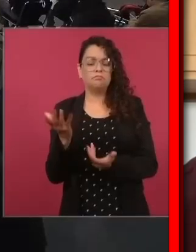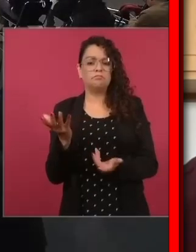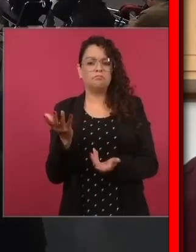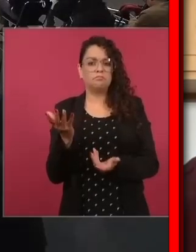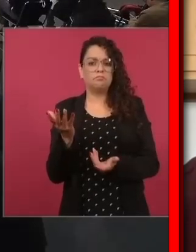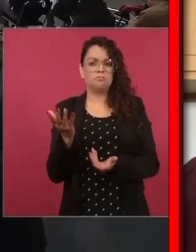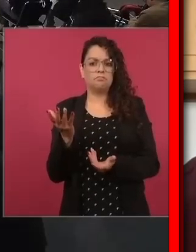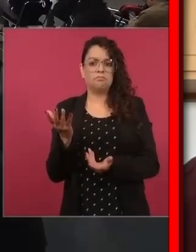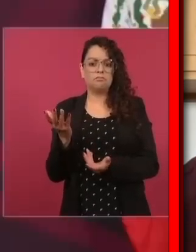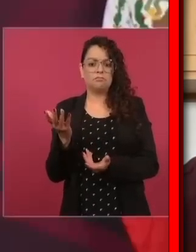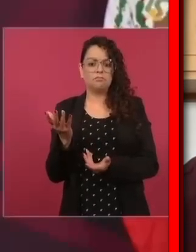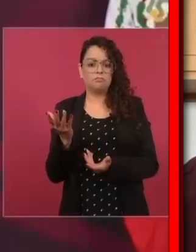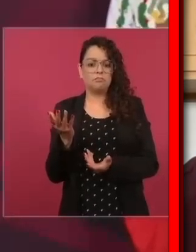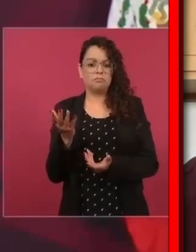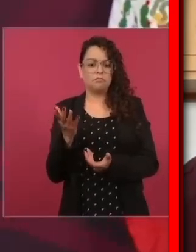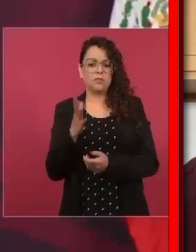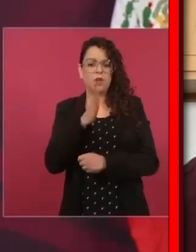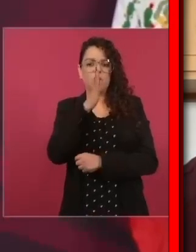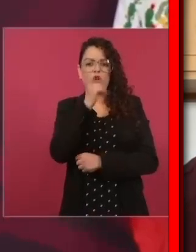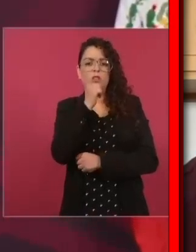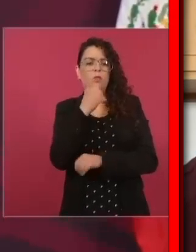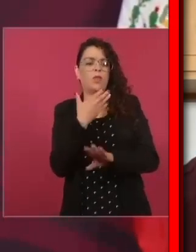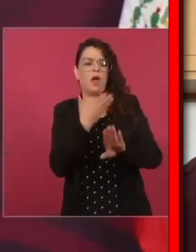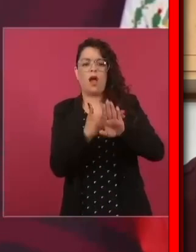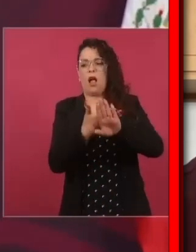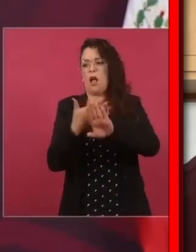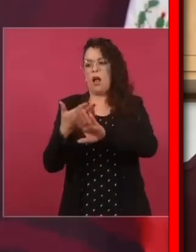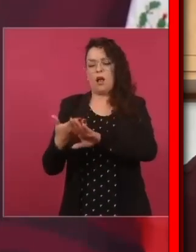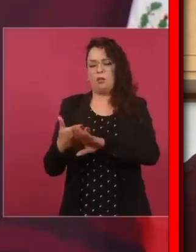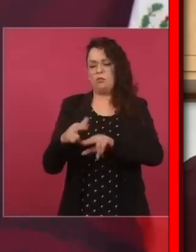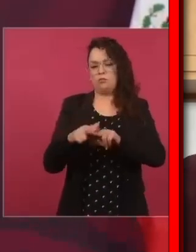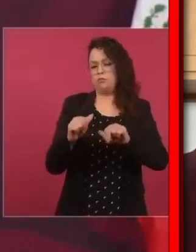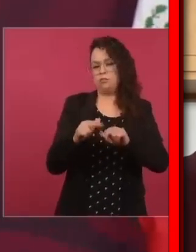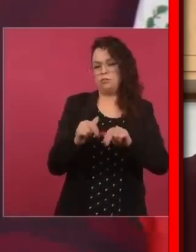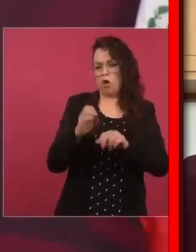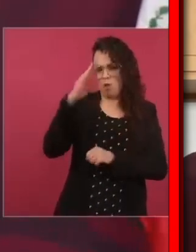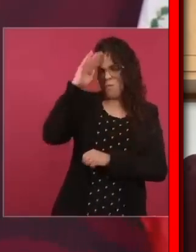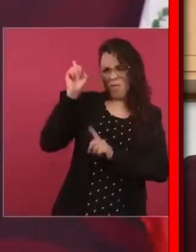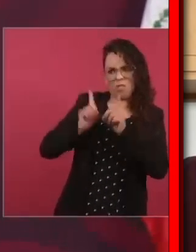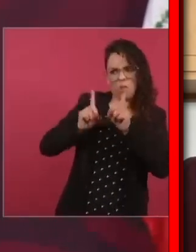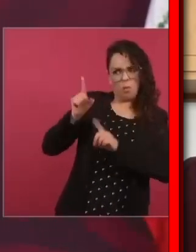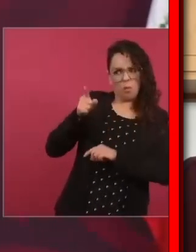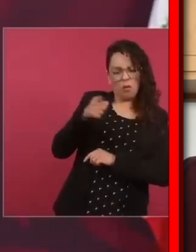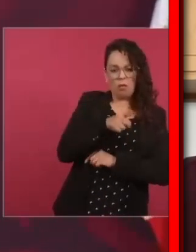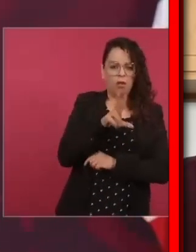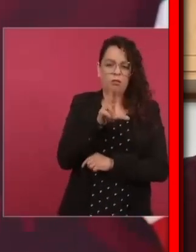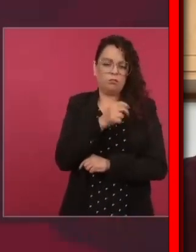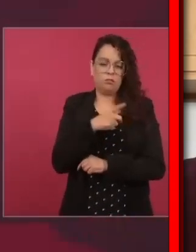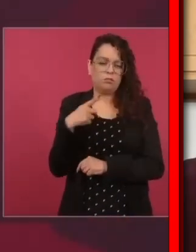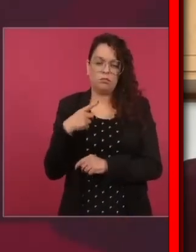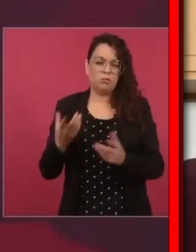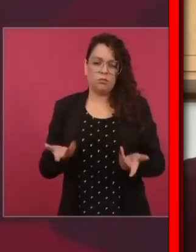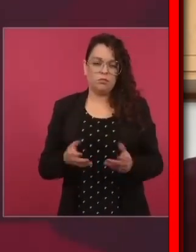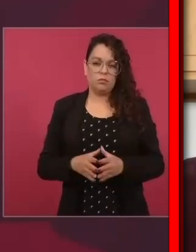cuestionar ni mucho menos atacar a nadie, más cuando se trata de